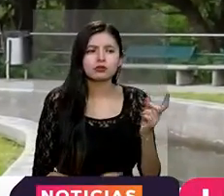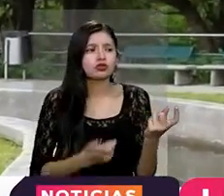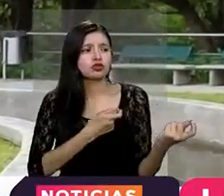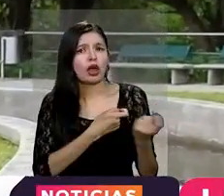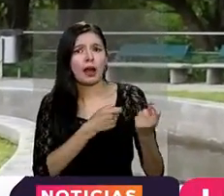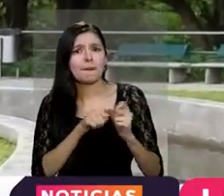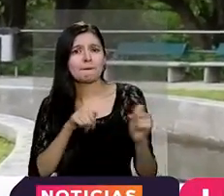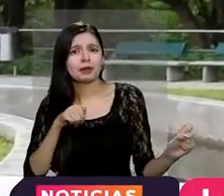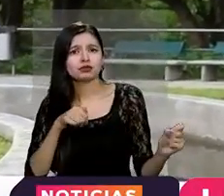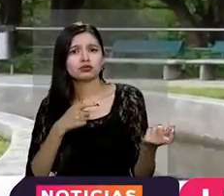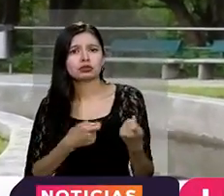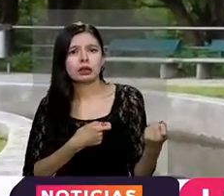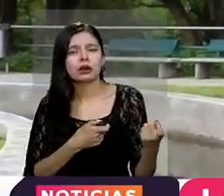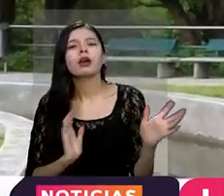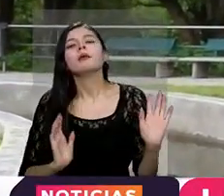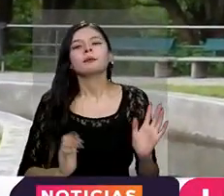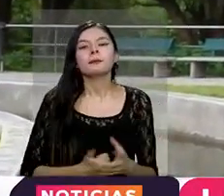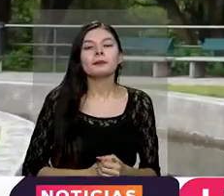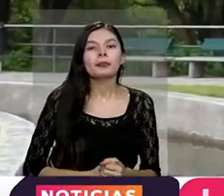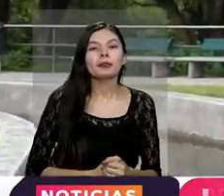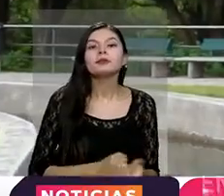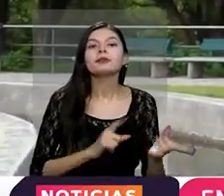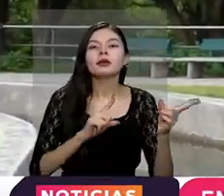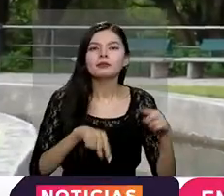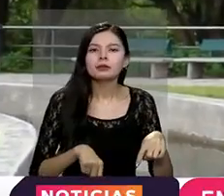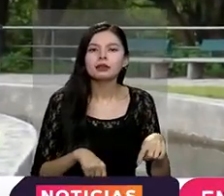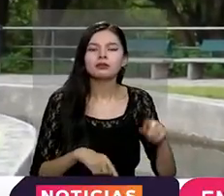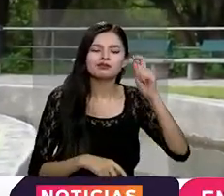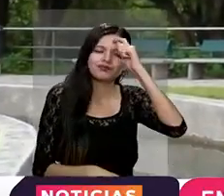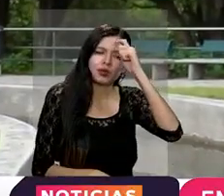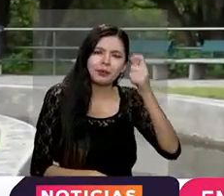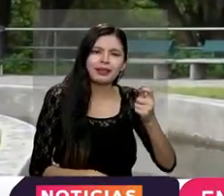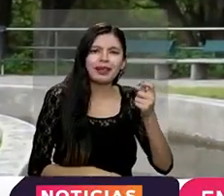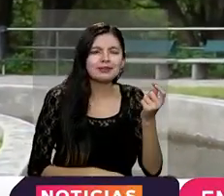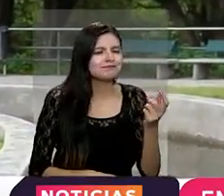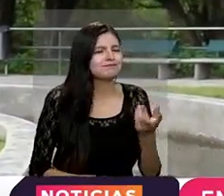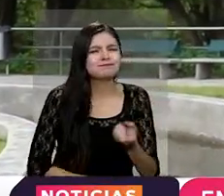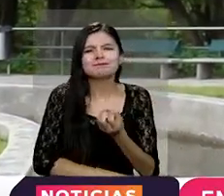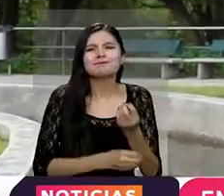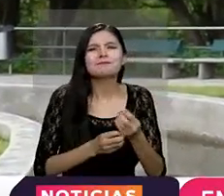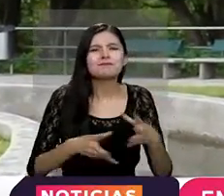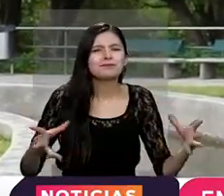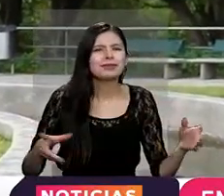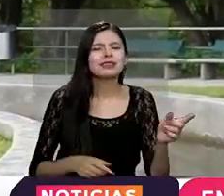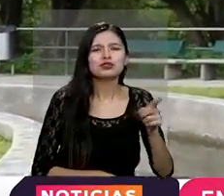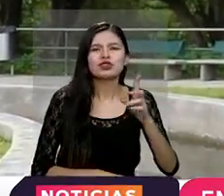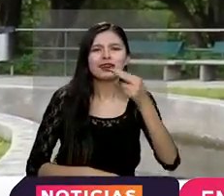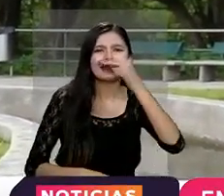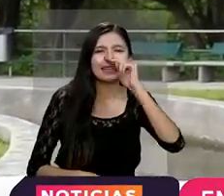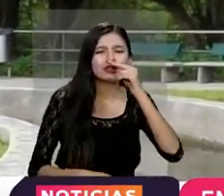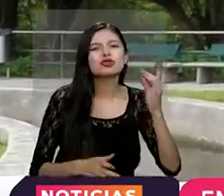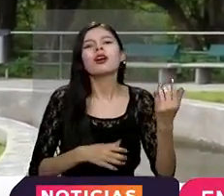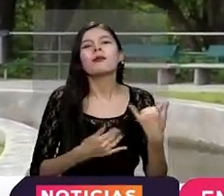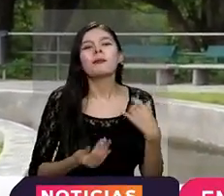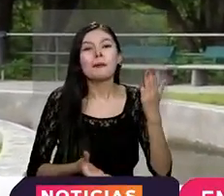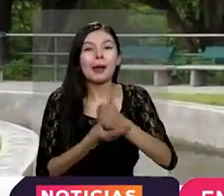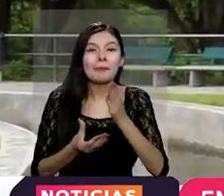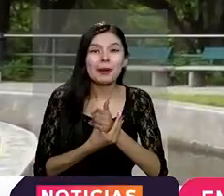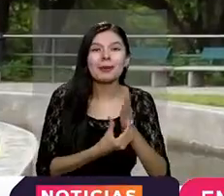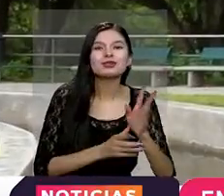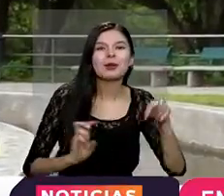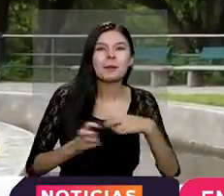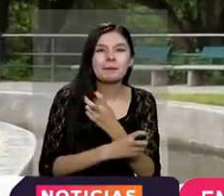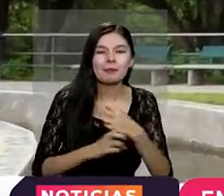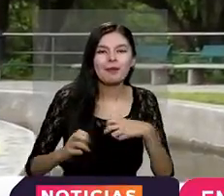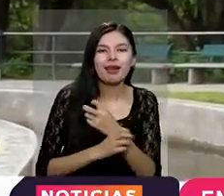metros, un homenaje también a los miles y miles de niños que usarán y disfrutarán